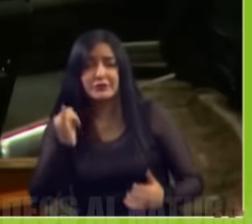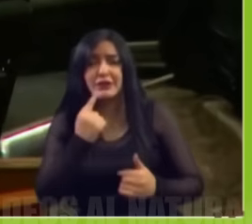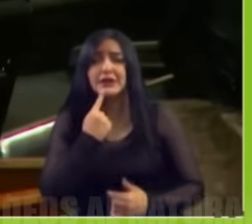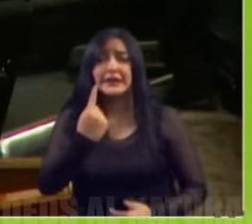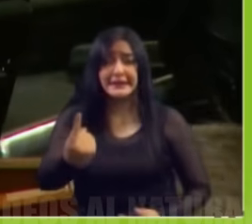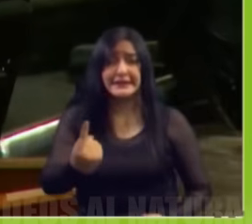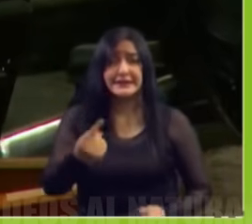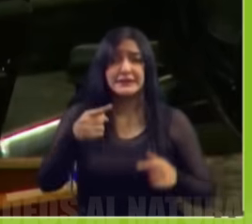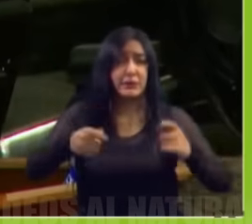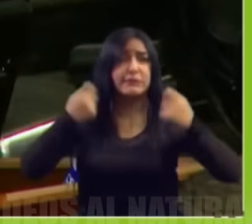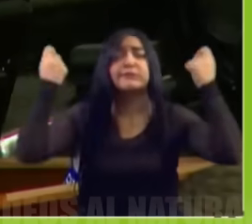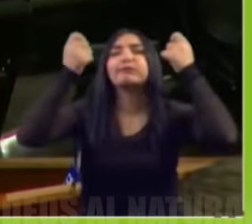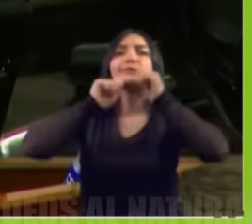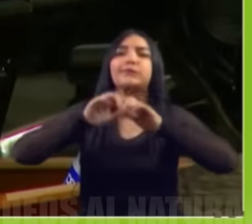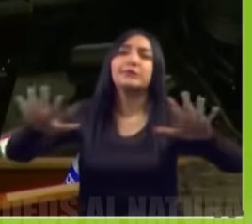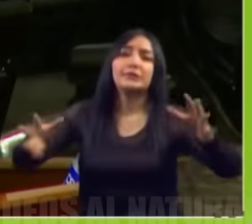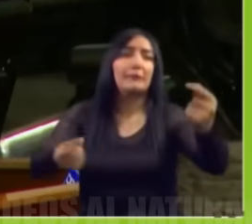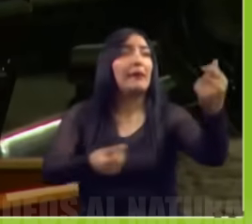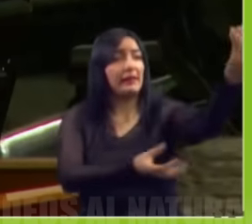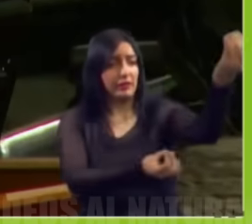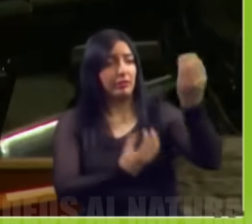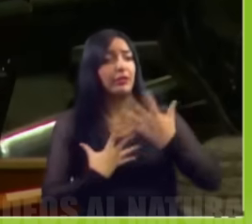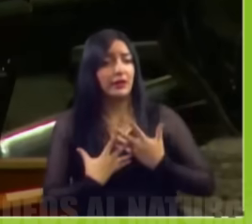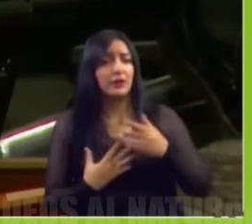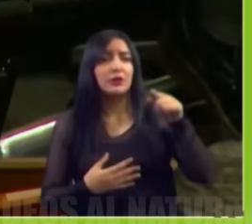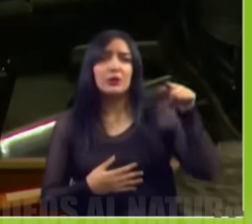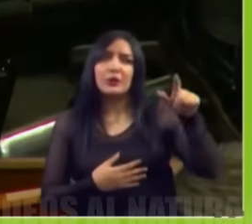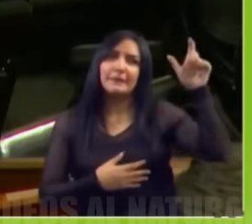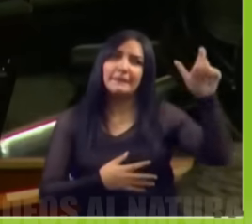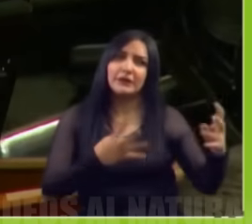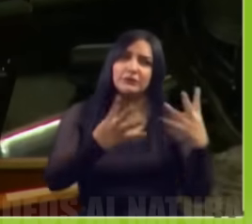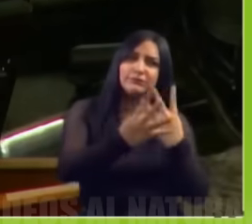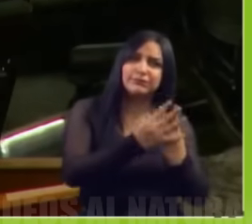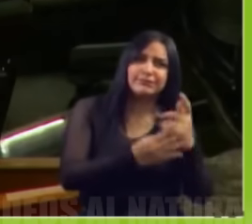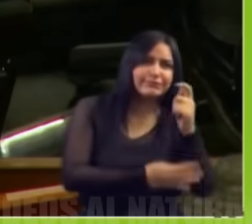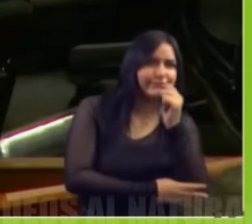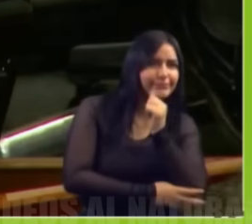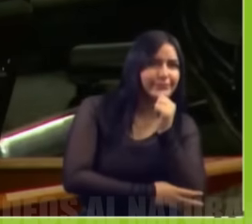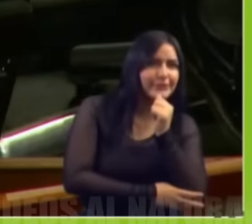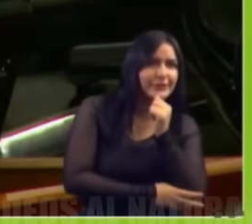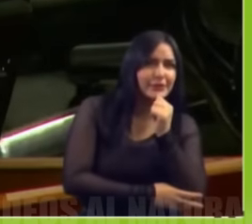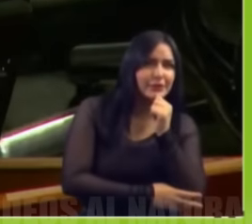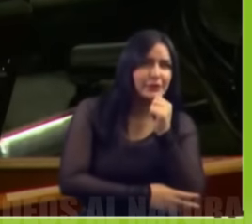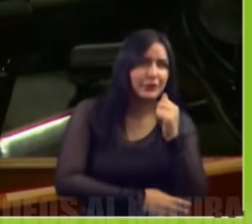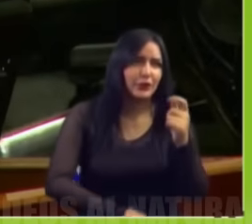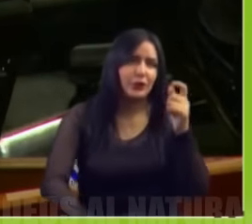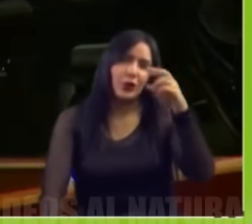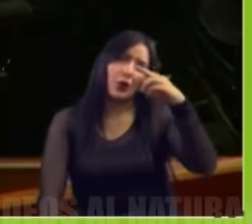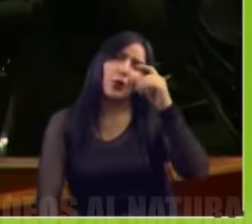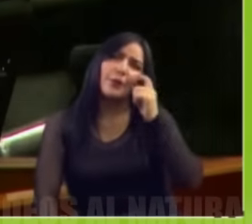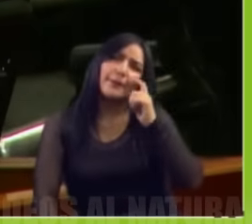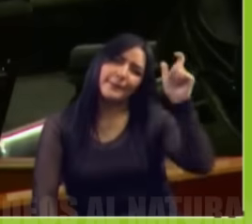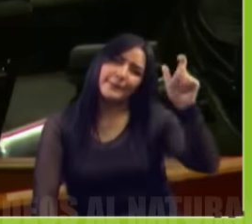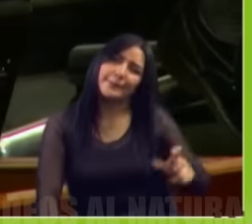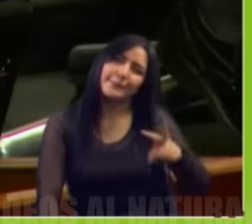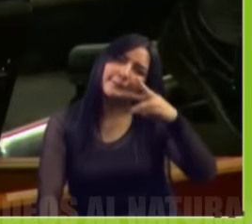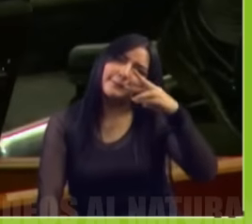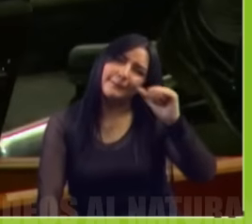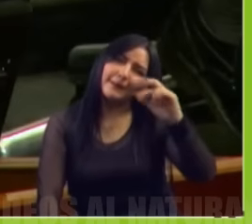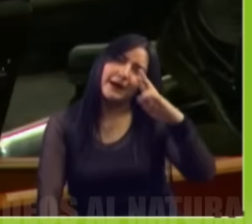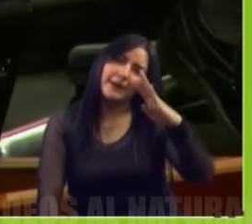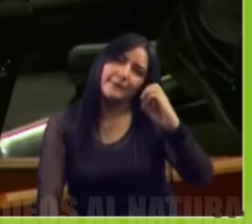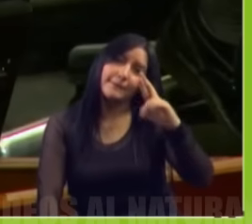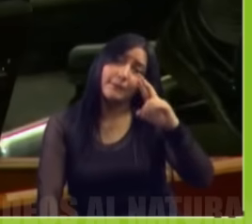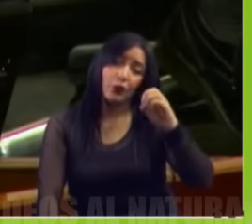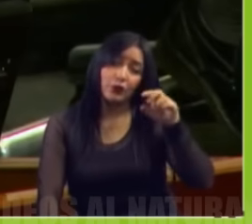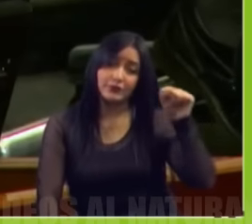que en plena campaña le recibió dinero a un condenado por narcotráfico, el hombre mármol. Asimismo,